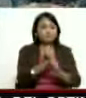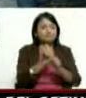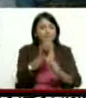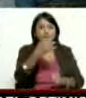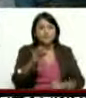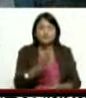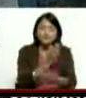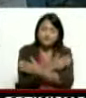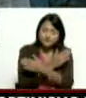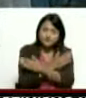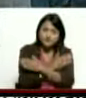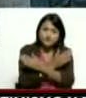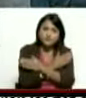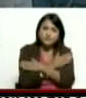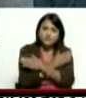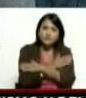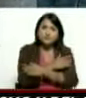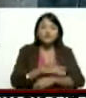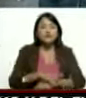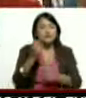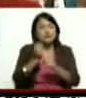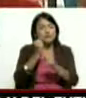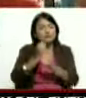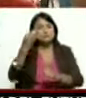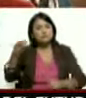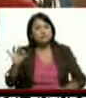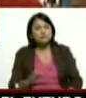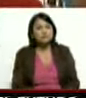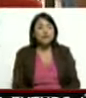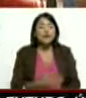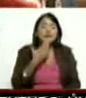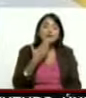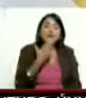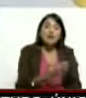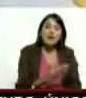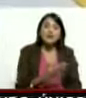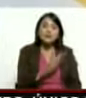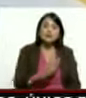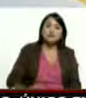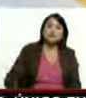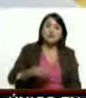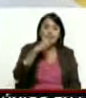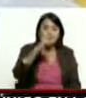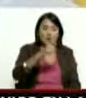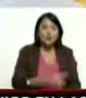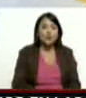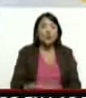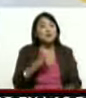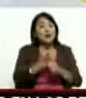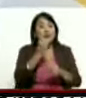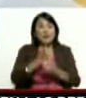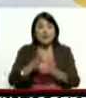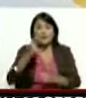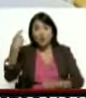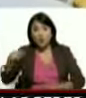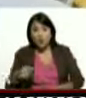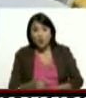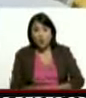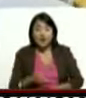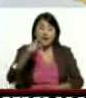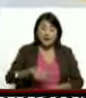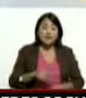felicito mucho por su hermosa labor. Le damos las gracias al presidente Nicolás Maduro Moro por la gran jornada que estamos haciendo hoy aquí, donde hay